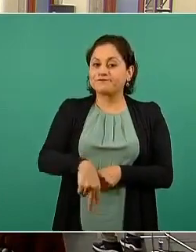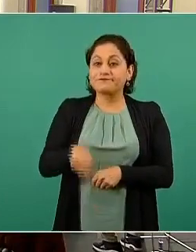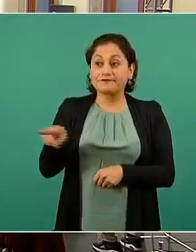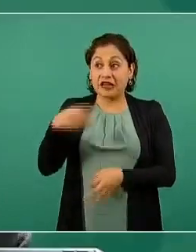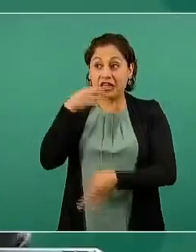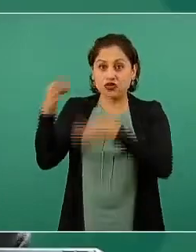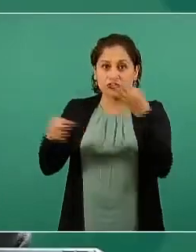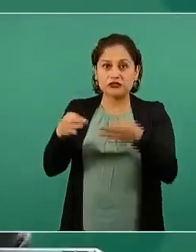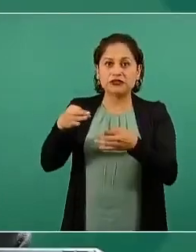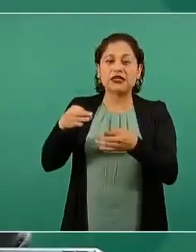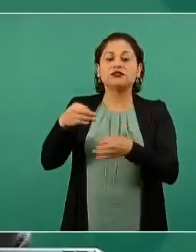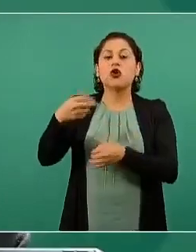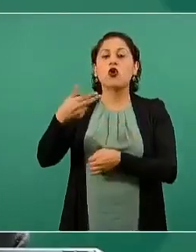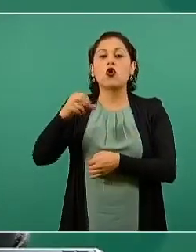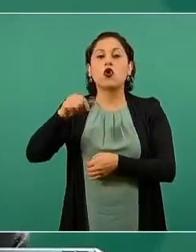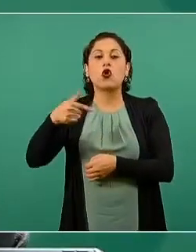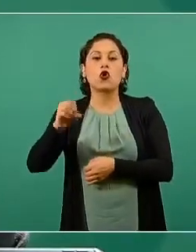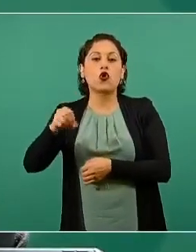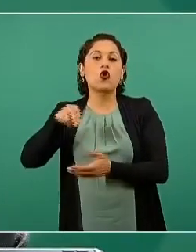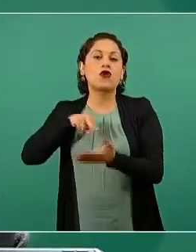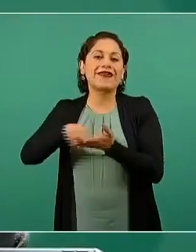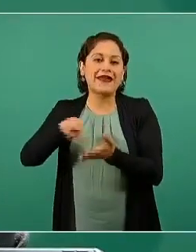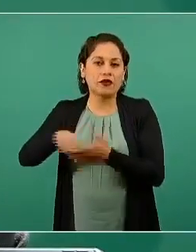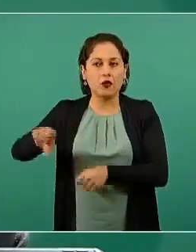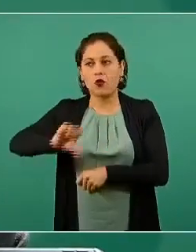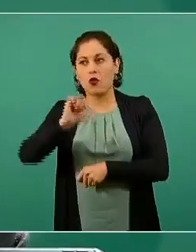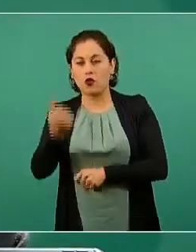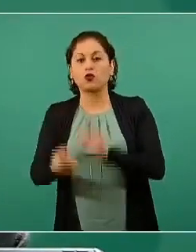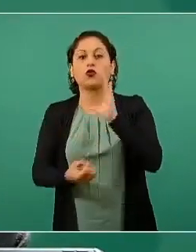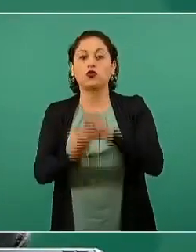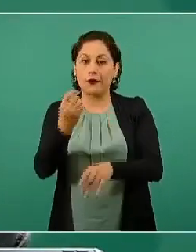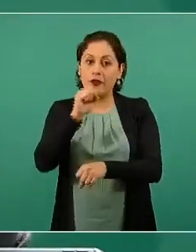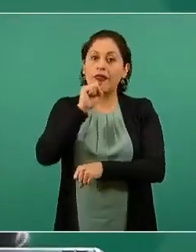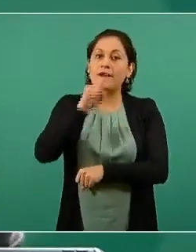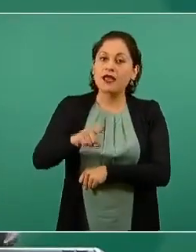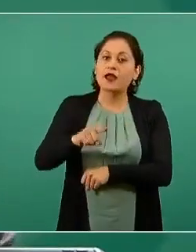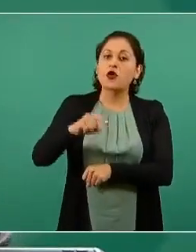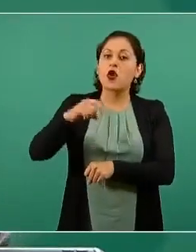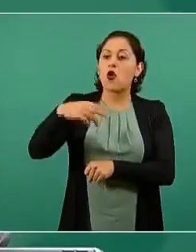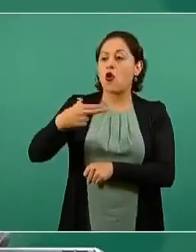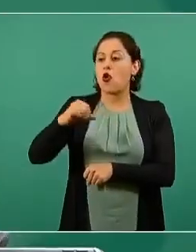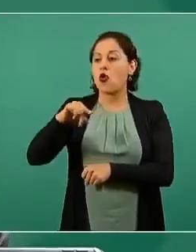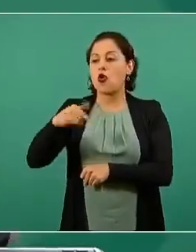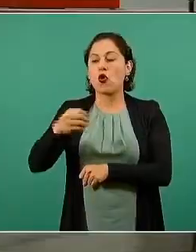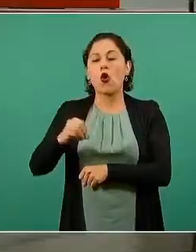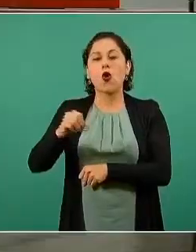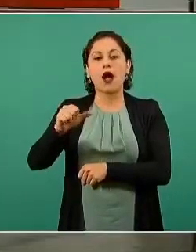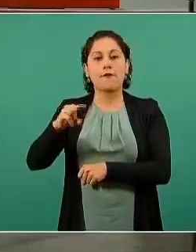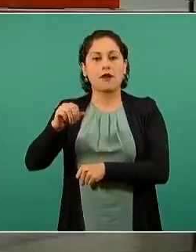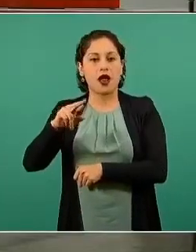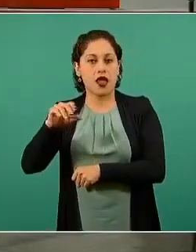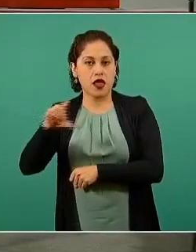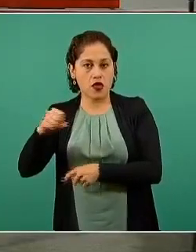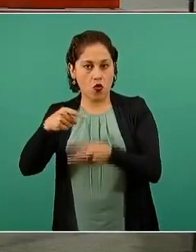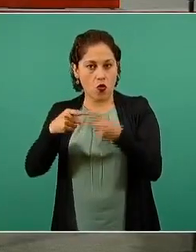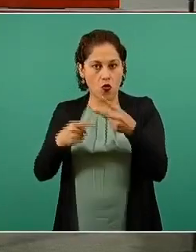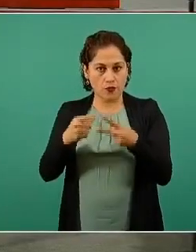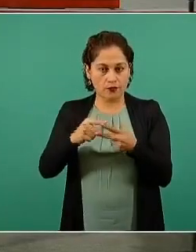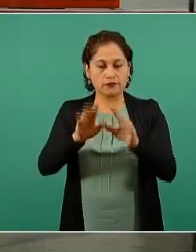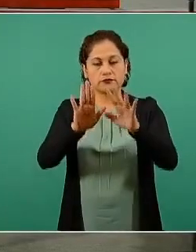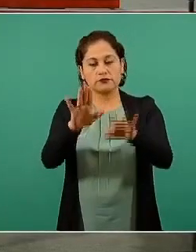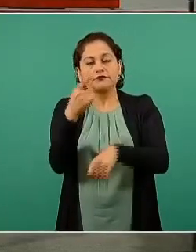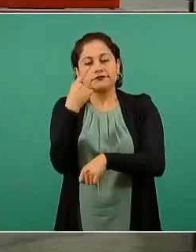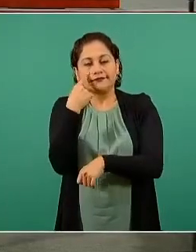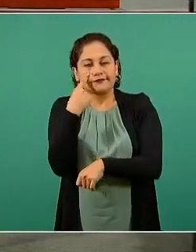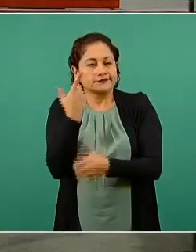amarillo, ya lo habíamos comentado en una ocasión, vamos a ponerlo en perspectiva. No es un hongo misterioso ni